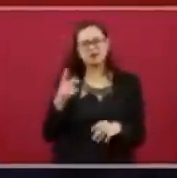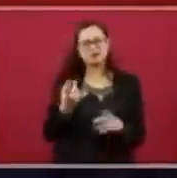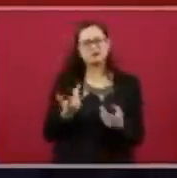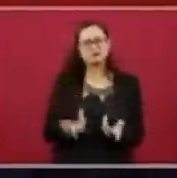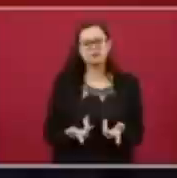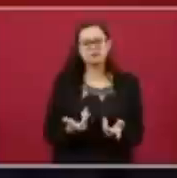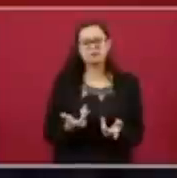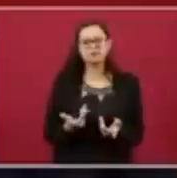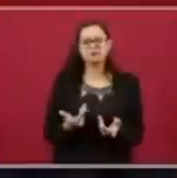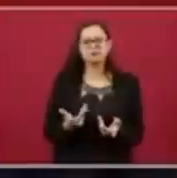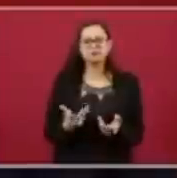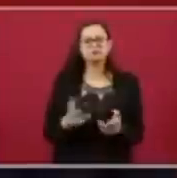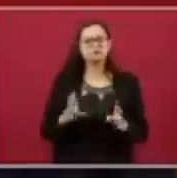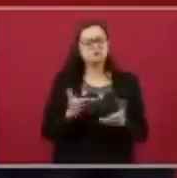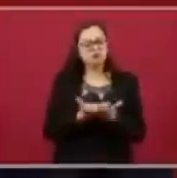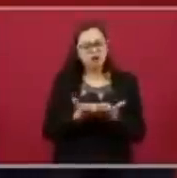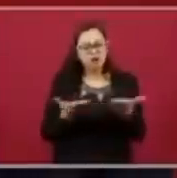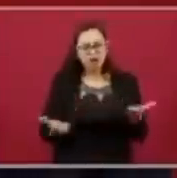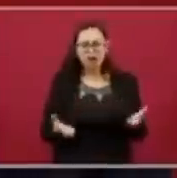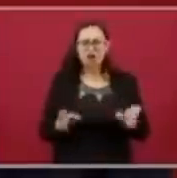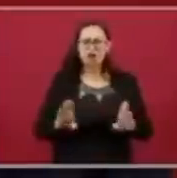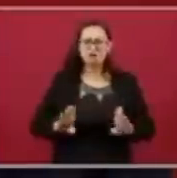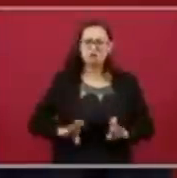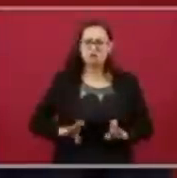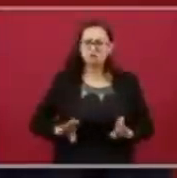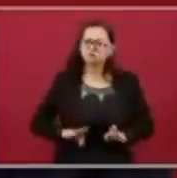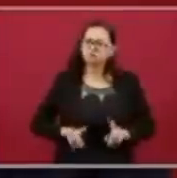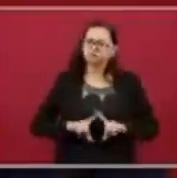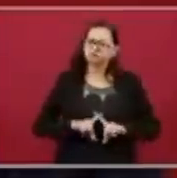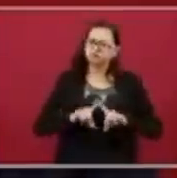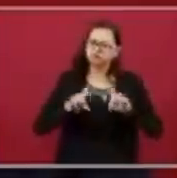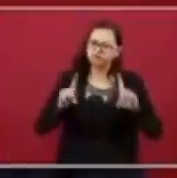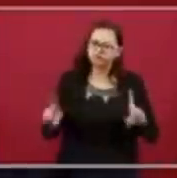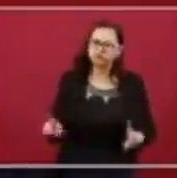Hay una actitud muy sensible